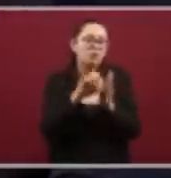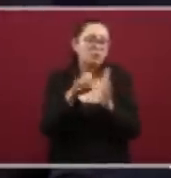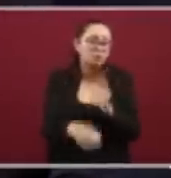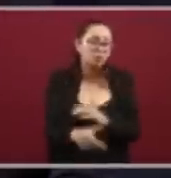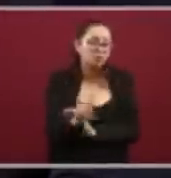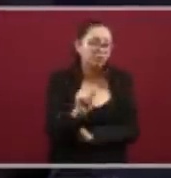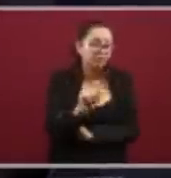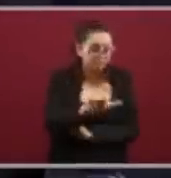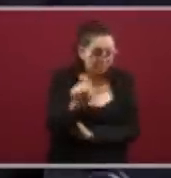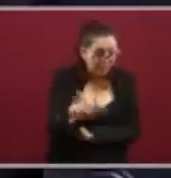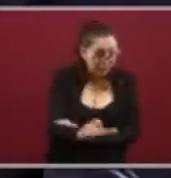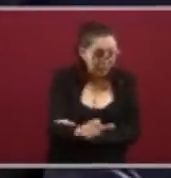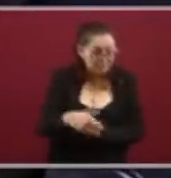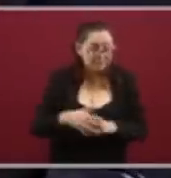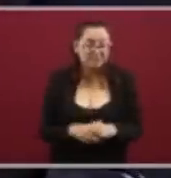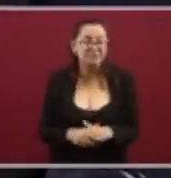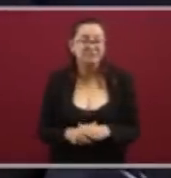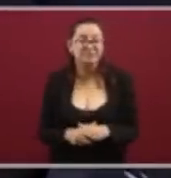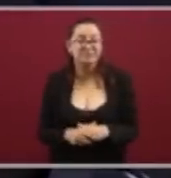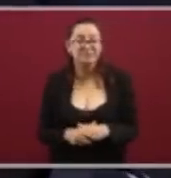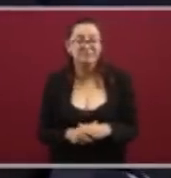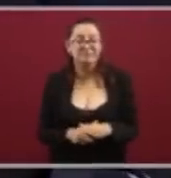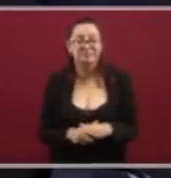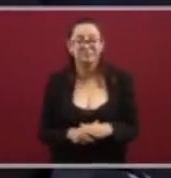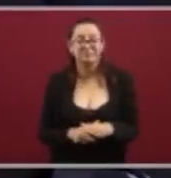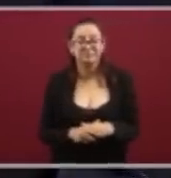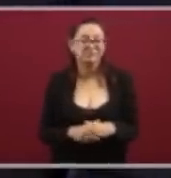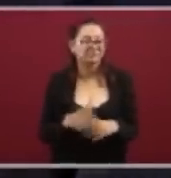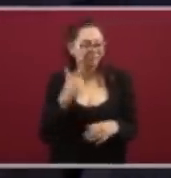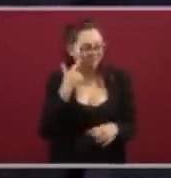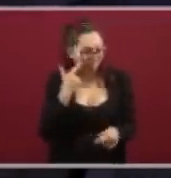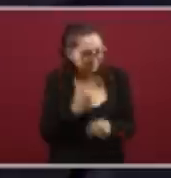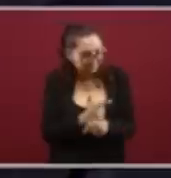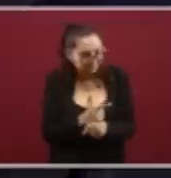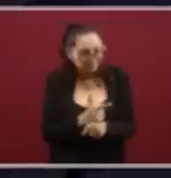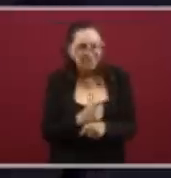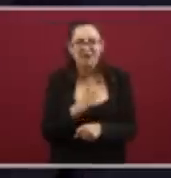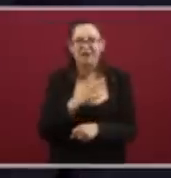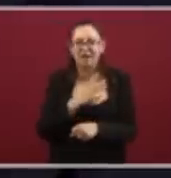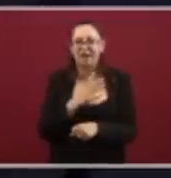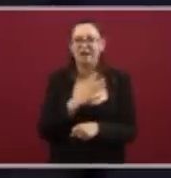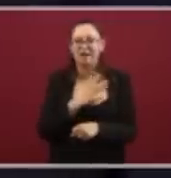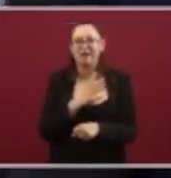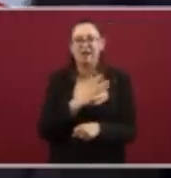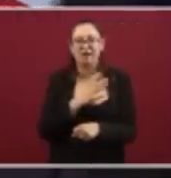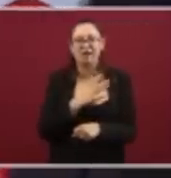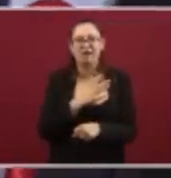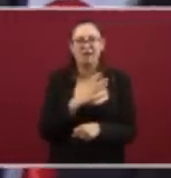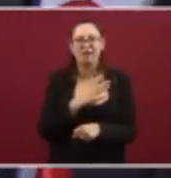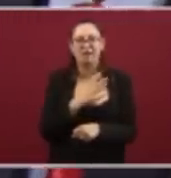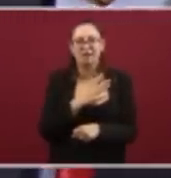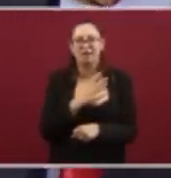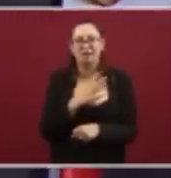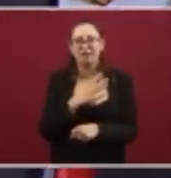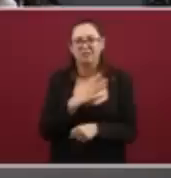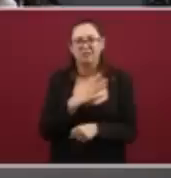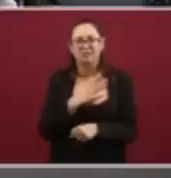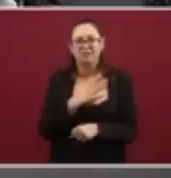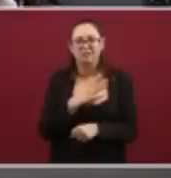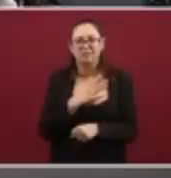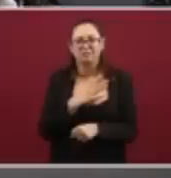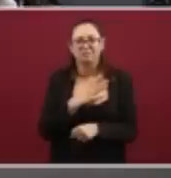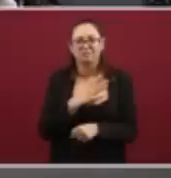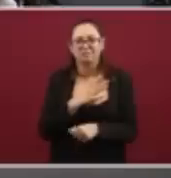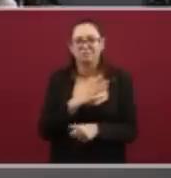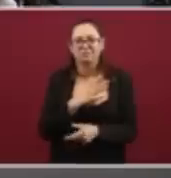pueden este encontrar y qué ay